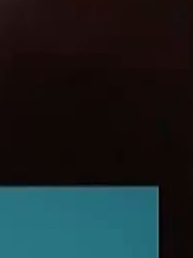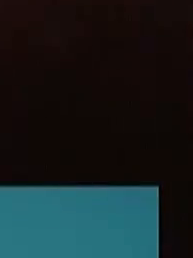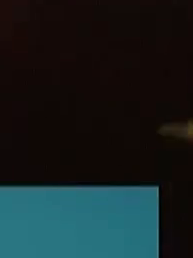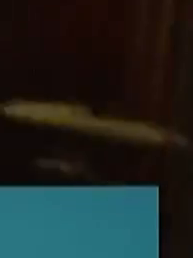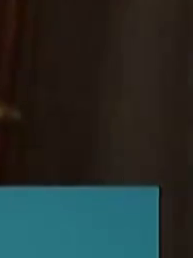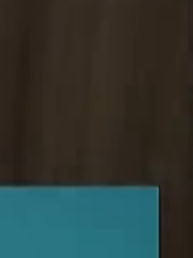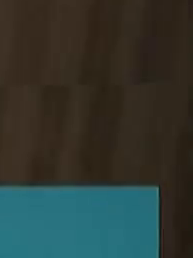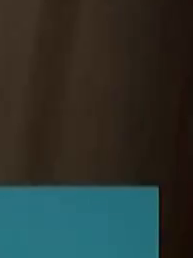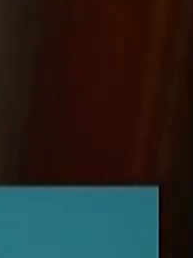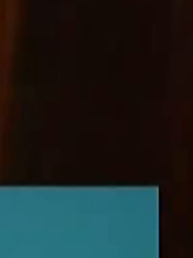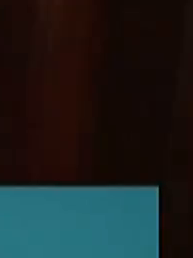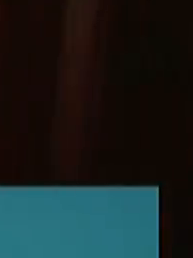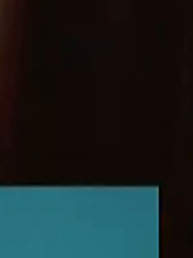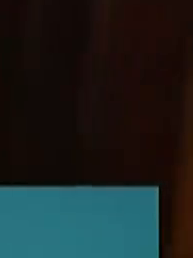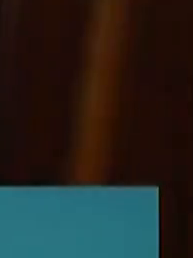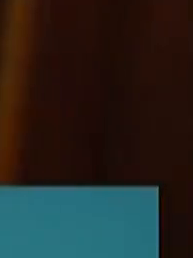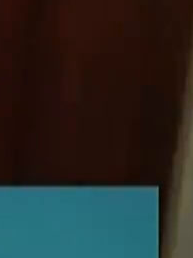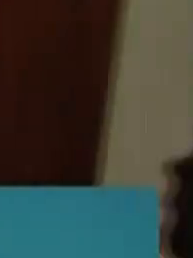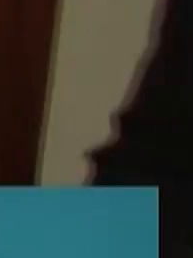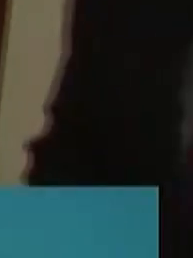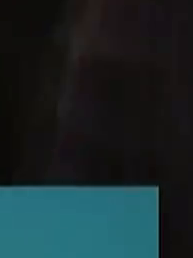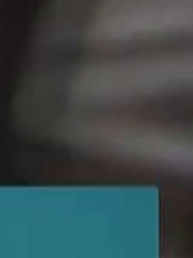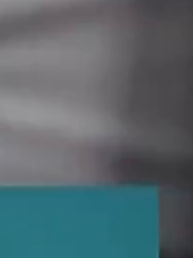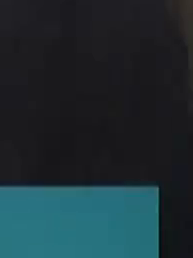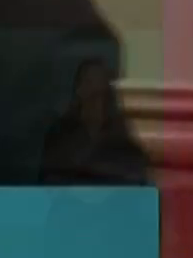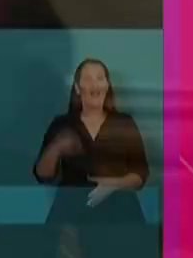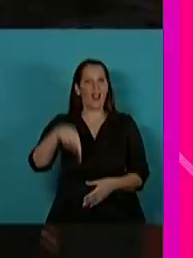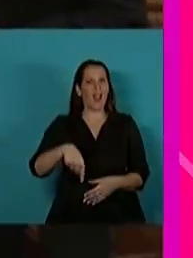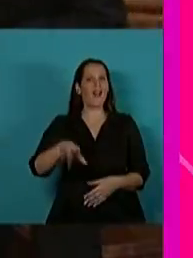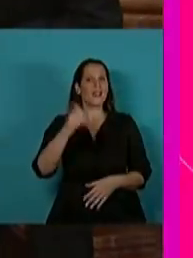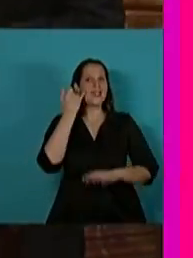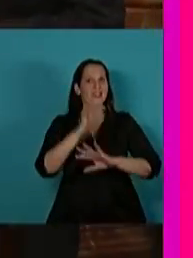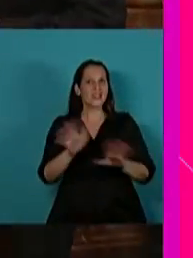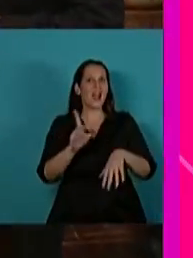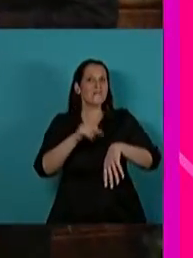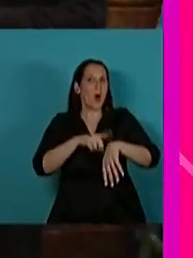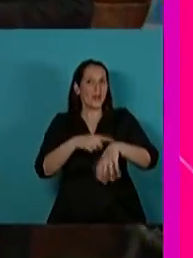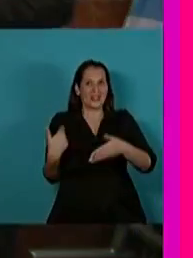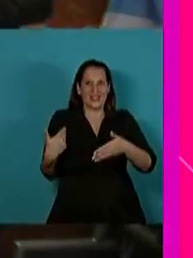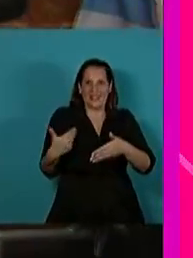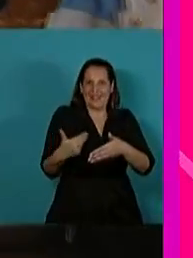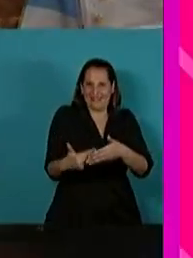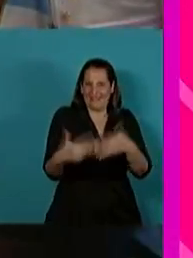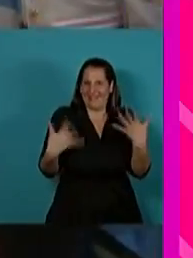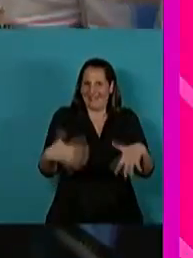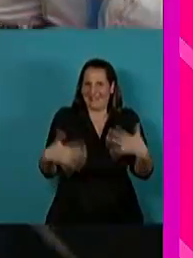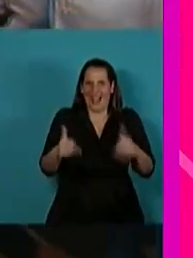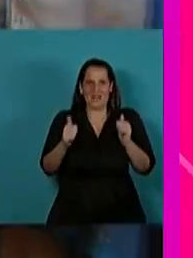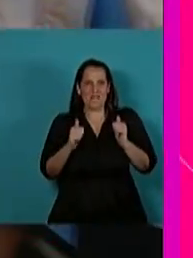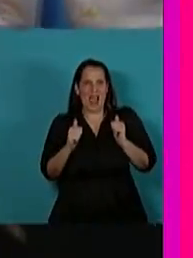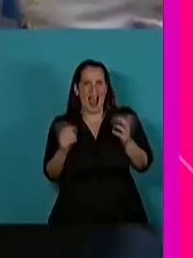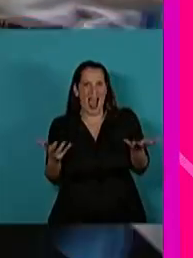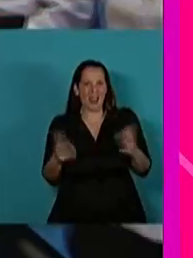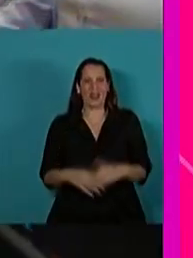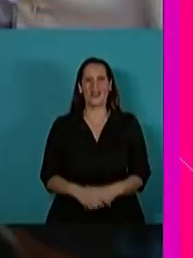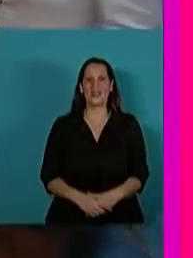está... Para la ocasión, el uso horario, la temperatura que hace en Buenos Aires, perfectamente vestidos. Está bien, un día para ponerse, un día para ponerse. Mi amor, 39, hoy